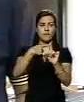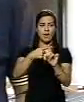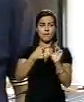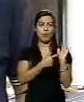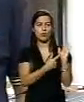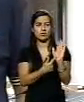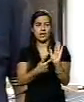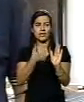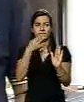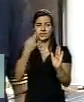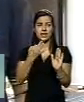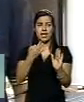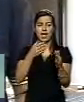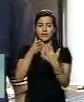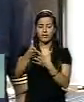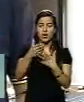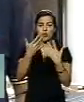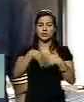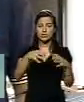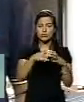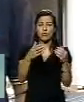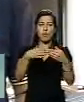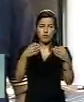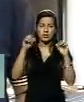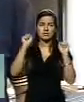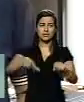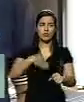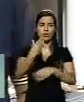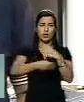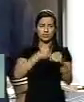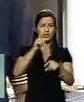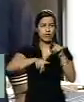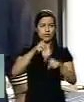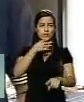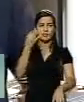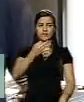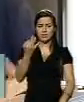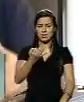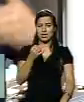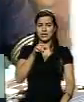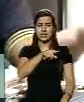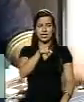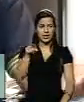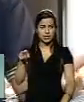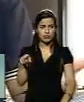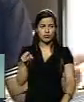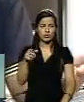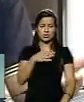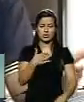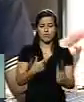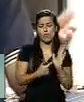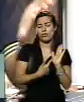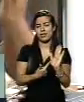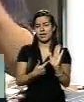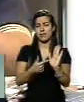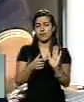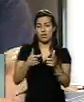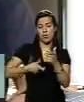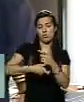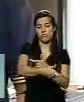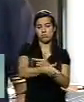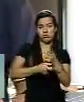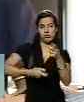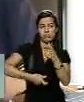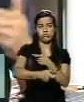a través de la organización del Poder Popular podemos hacer muchas cosas que ellos están transfiriéndoles dinero a las